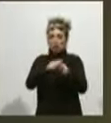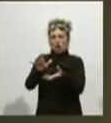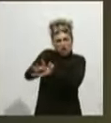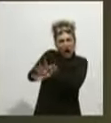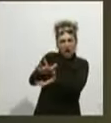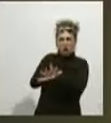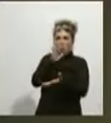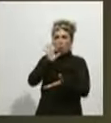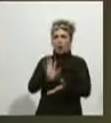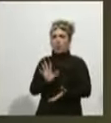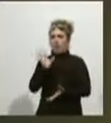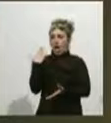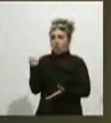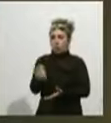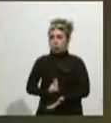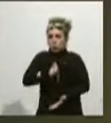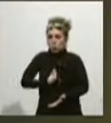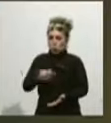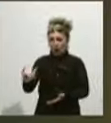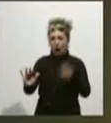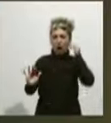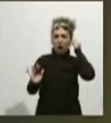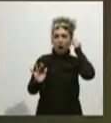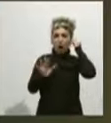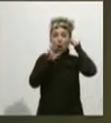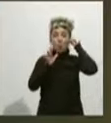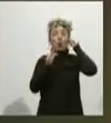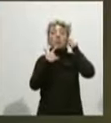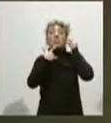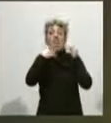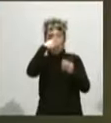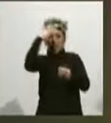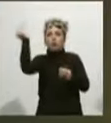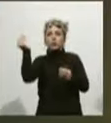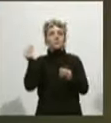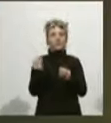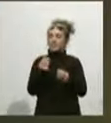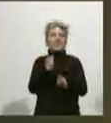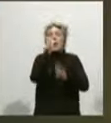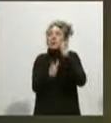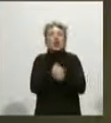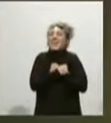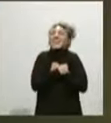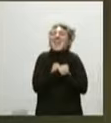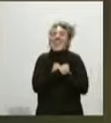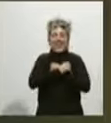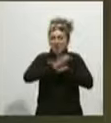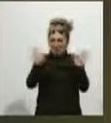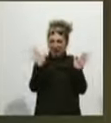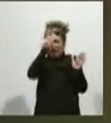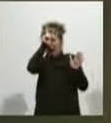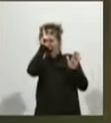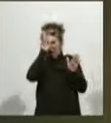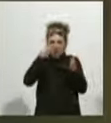susto, ¿eh? Me dijo José Manuel, es que en Lanzarote, digo, eso es que te quieren mucho, José Manuel. Me pasó